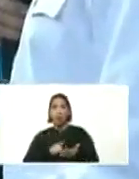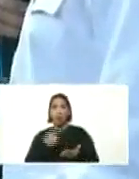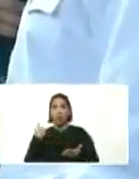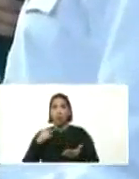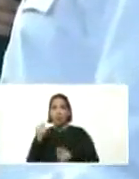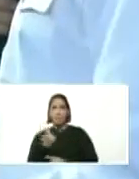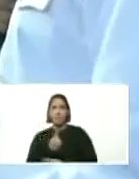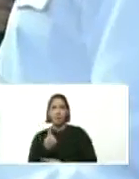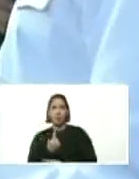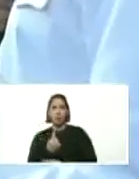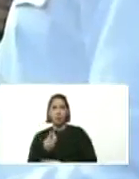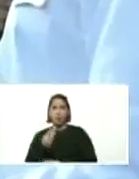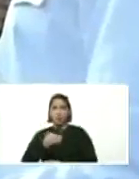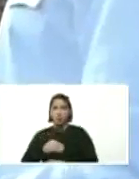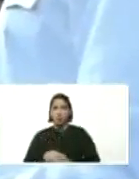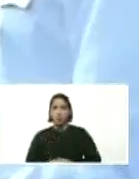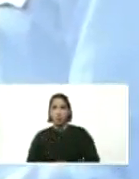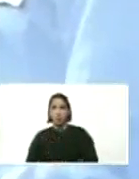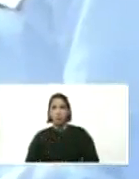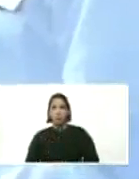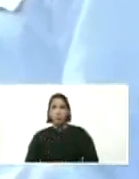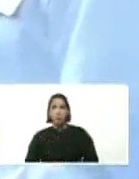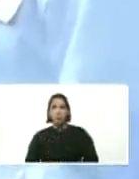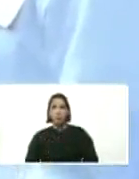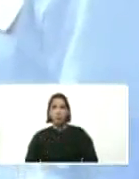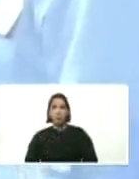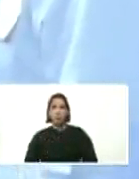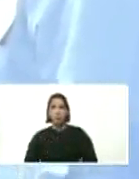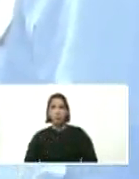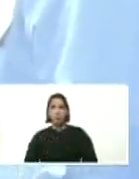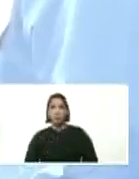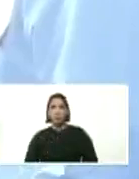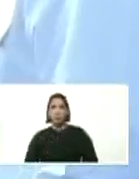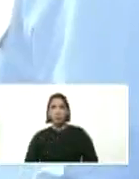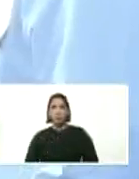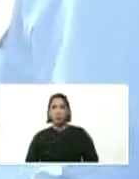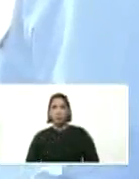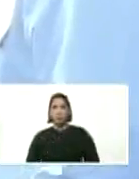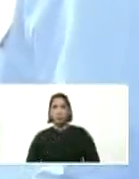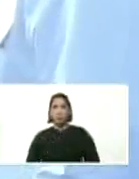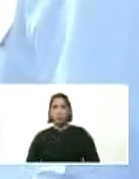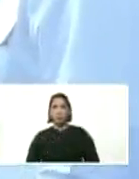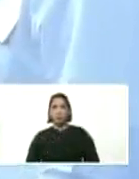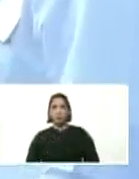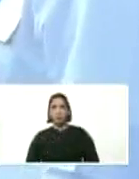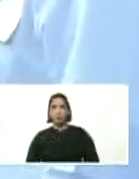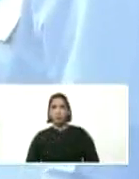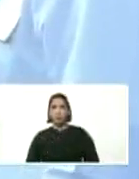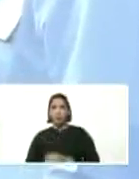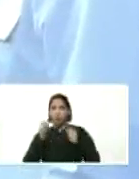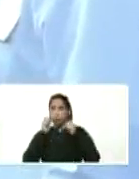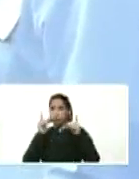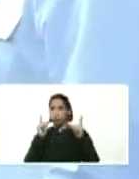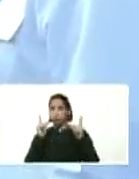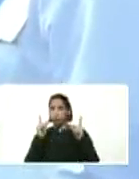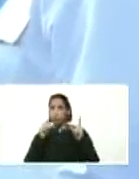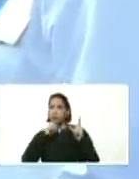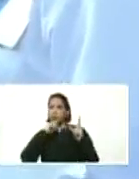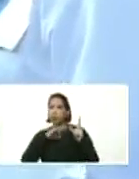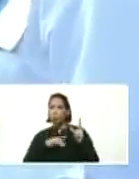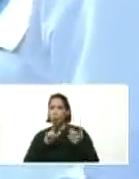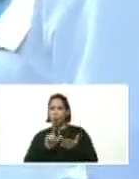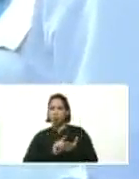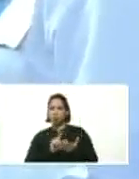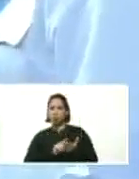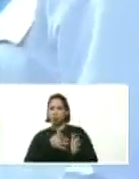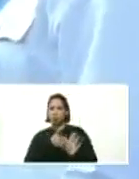particularidad, que además lo prologa Paco Ignacio Taibo II, que estaba impresionado por la historia